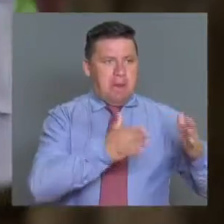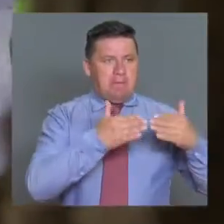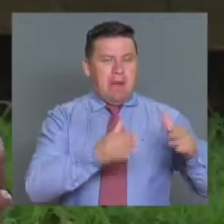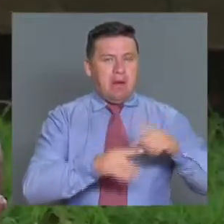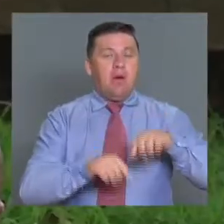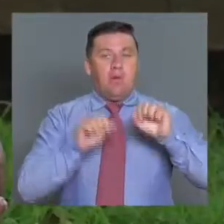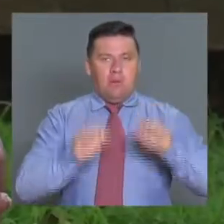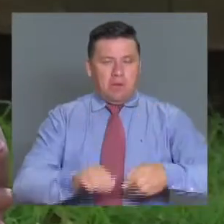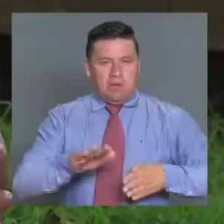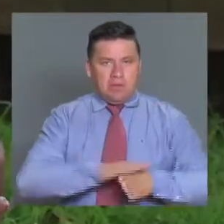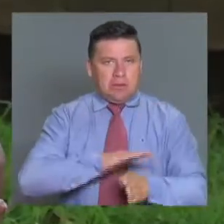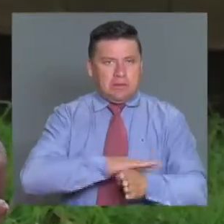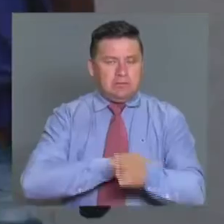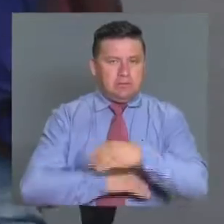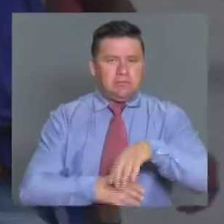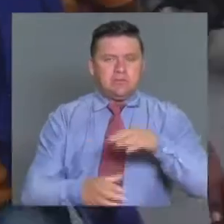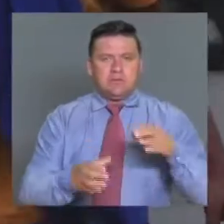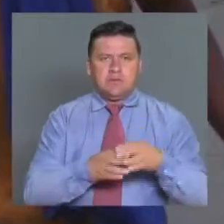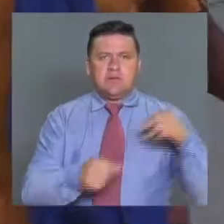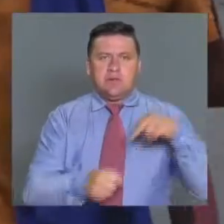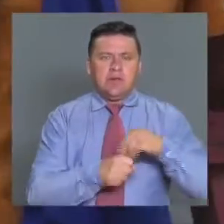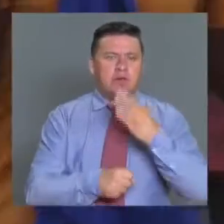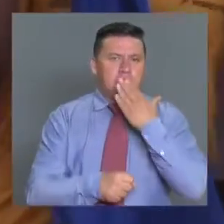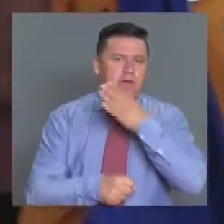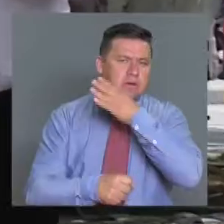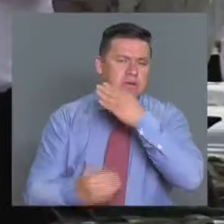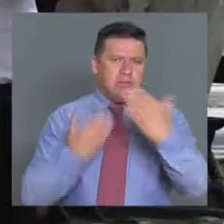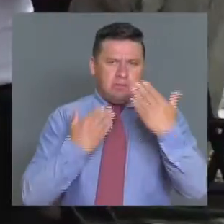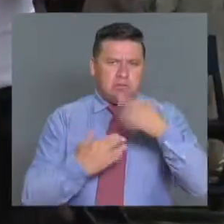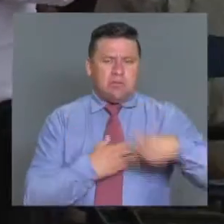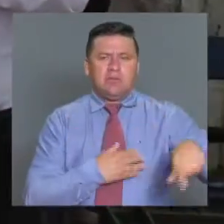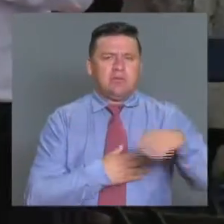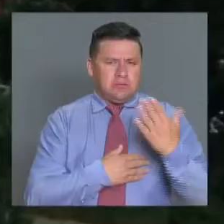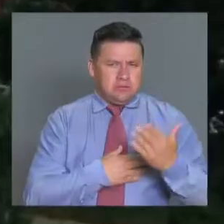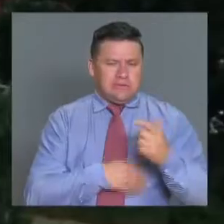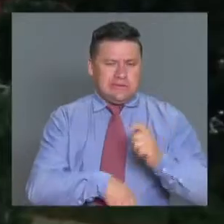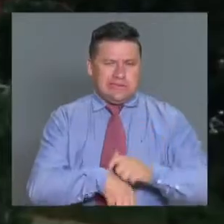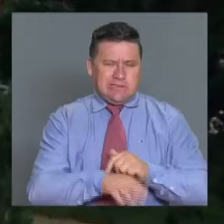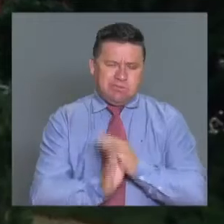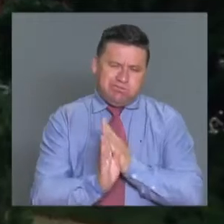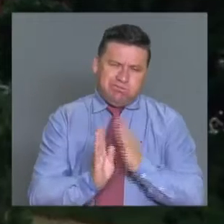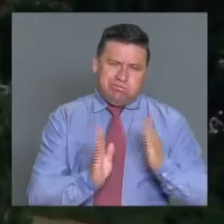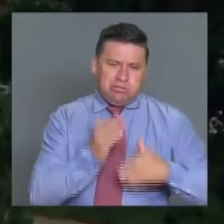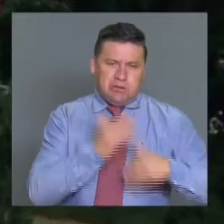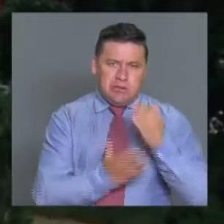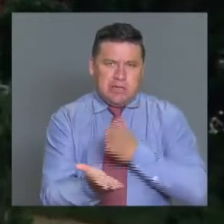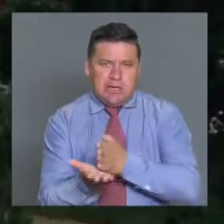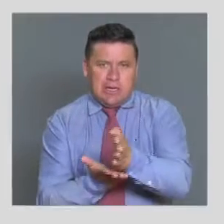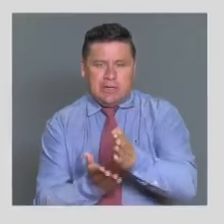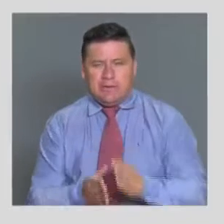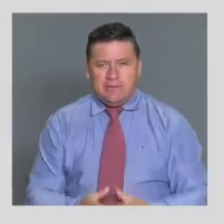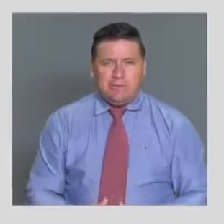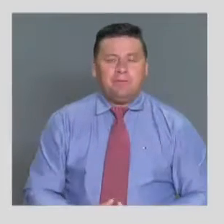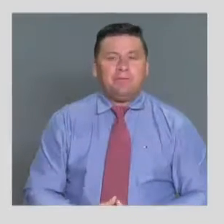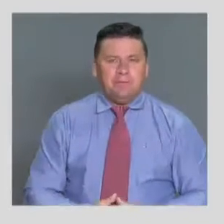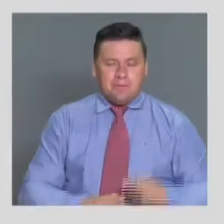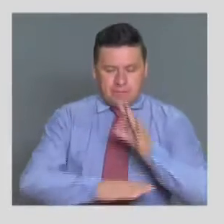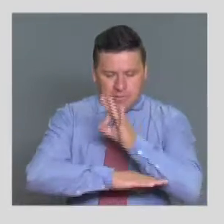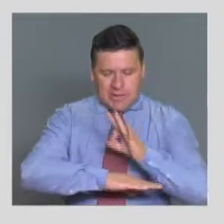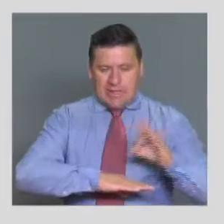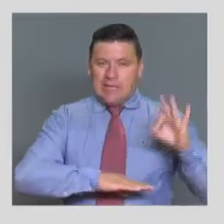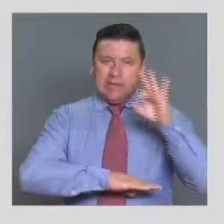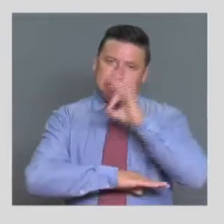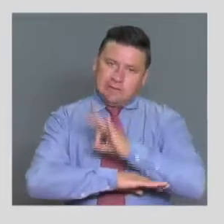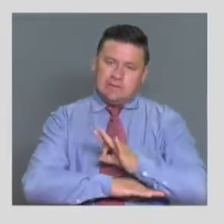dando la posibilidad de acceder tanto indígenas campesinos y afros a estos momentos como para iniciar carreras esa